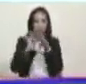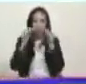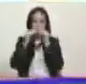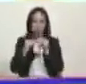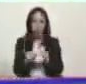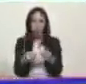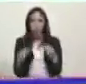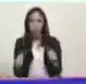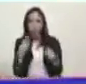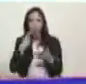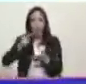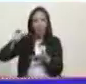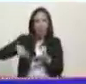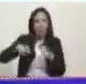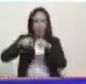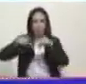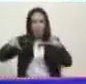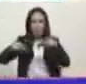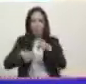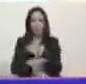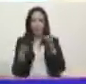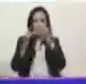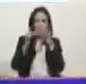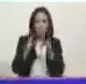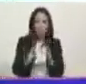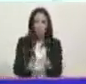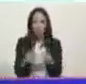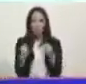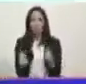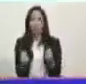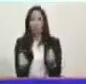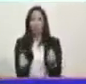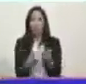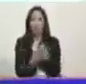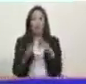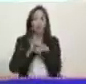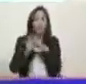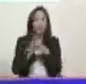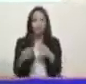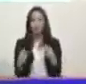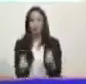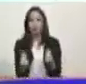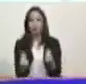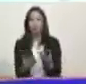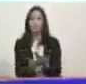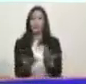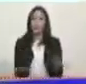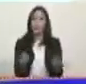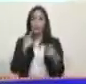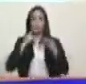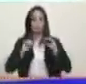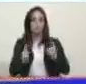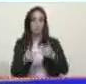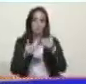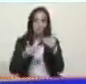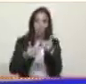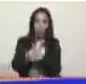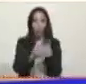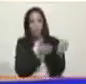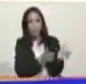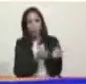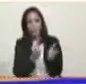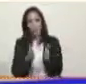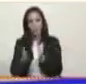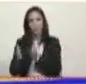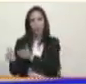a ver cuáles tarjetas se comunicaban entre sí, cuáles no se comunicaban, y ya a partir de este momento nosotros podemos ya iniciar una fase